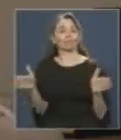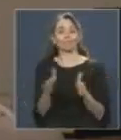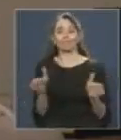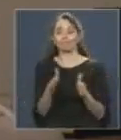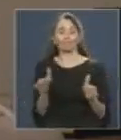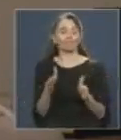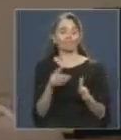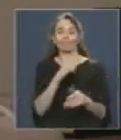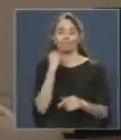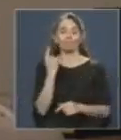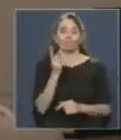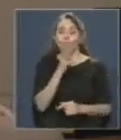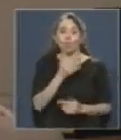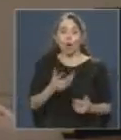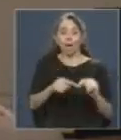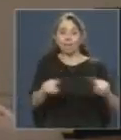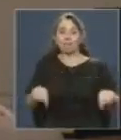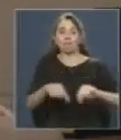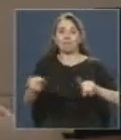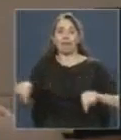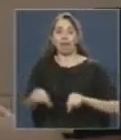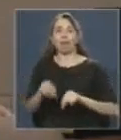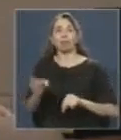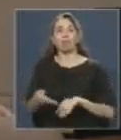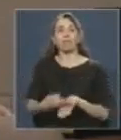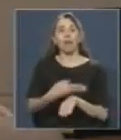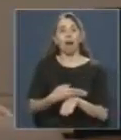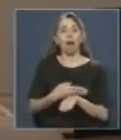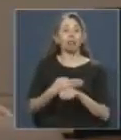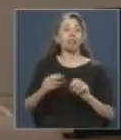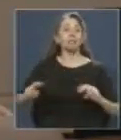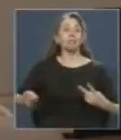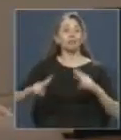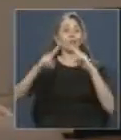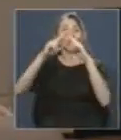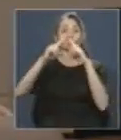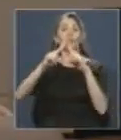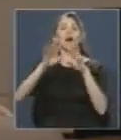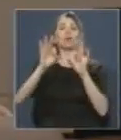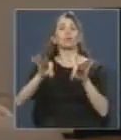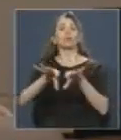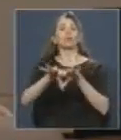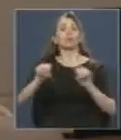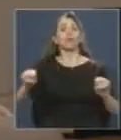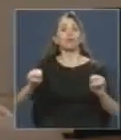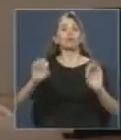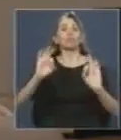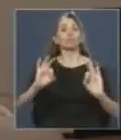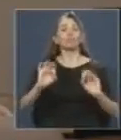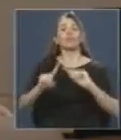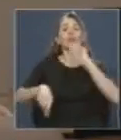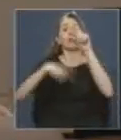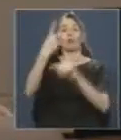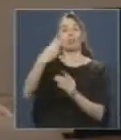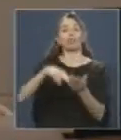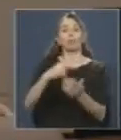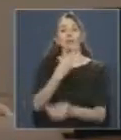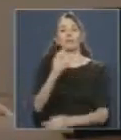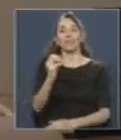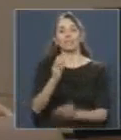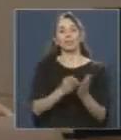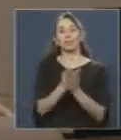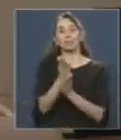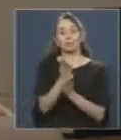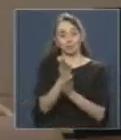y debe comenzar a ser construida lo antes posible para que esté terminada a inicios del año 2020. Y para ello necesitan los